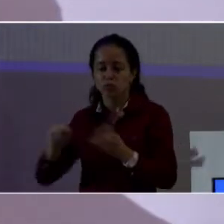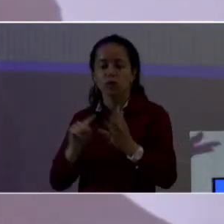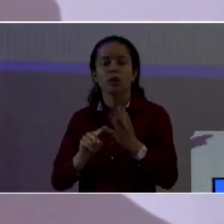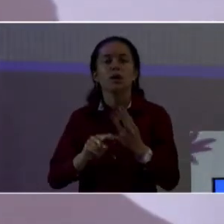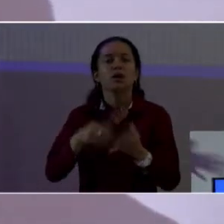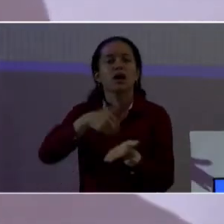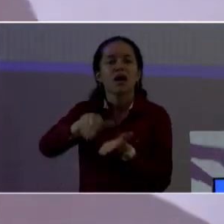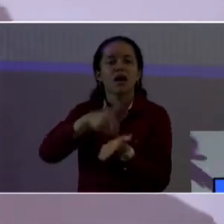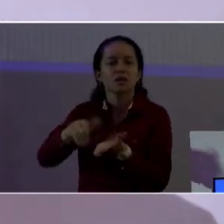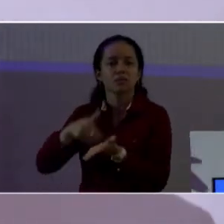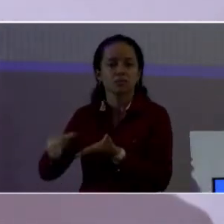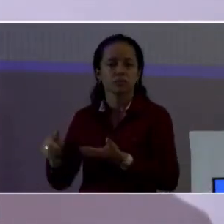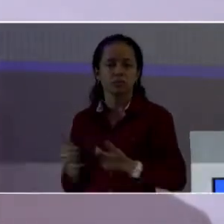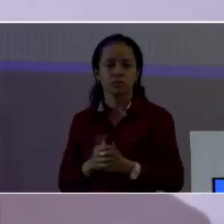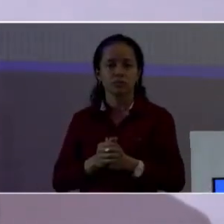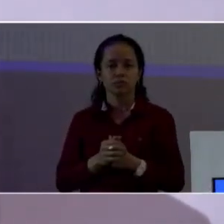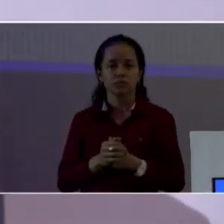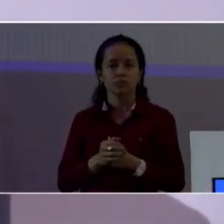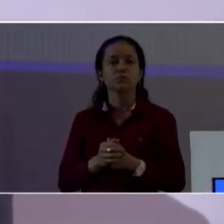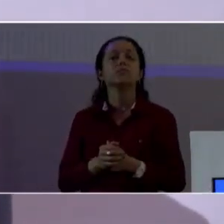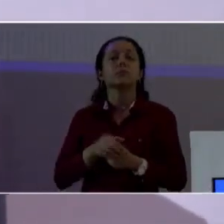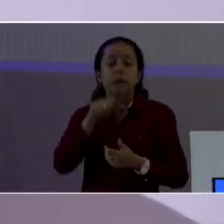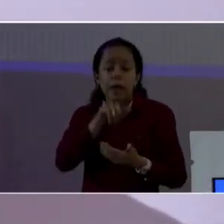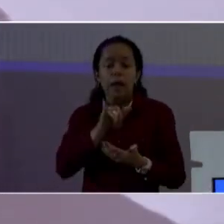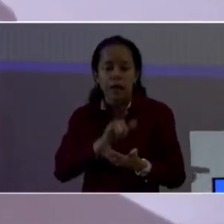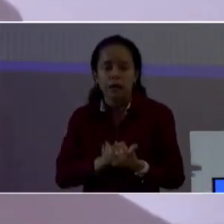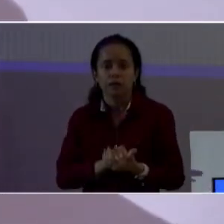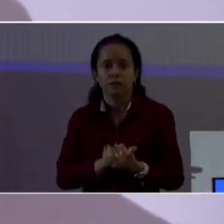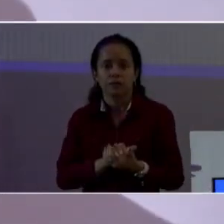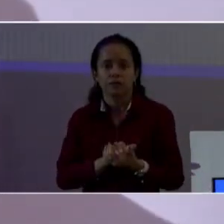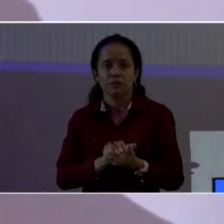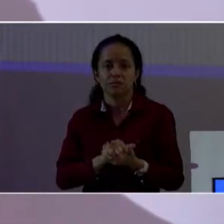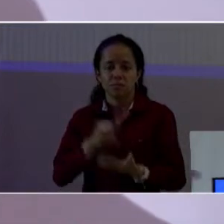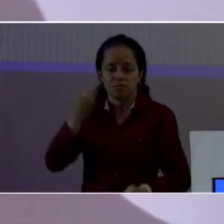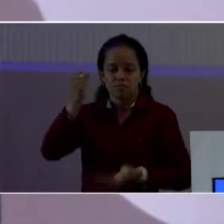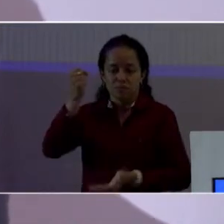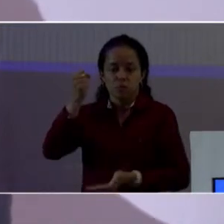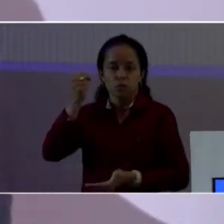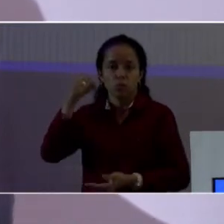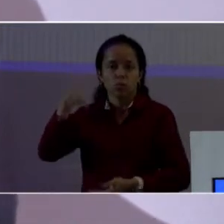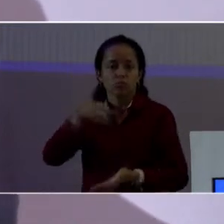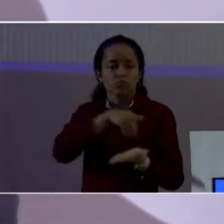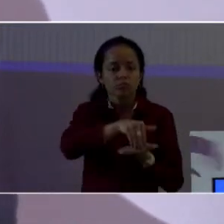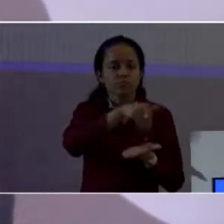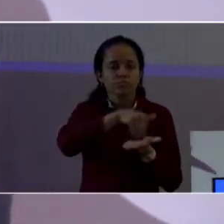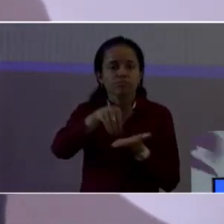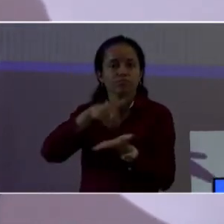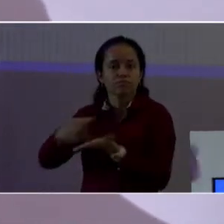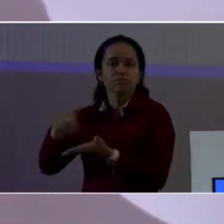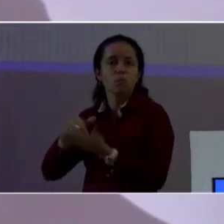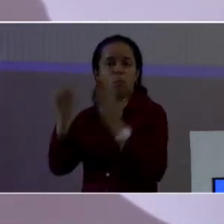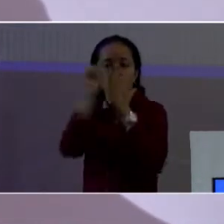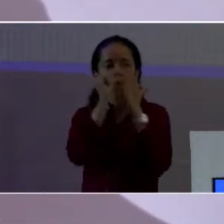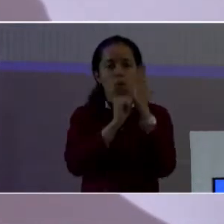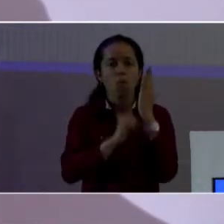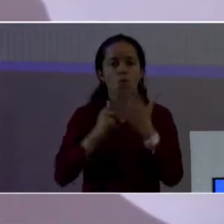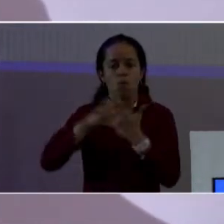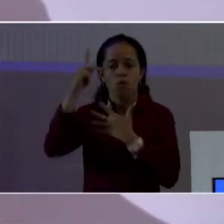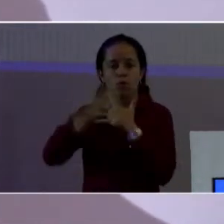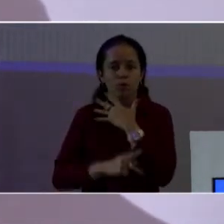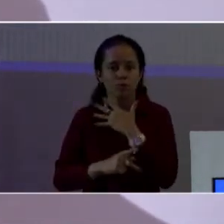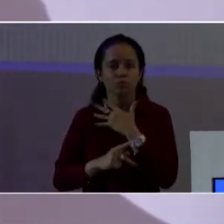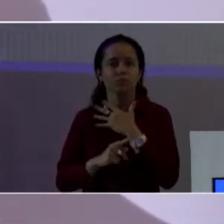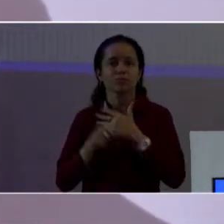inversión. Y las transferencias son las que apalancan presupuestalmente los planes, programas y proyectos de los procesos